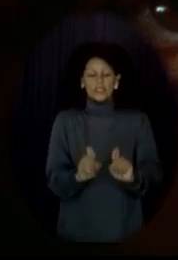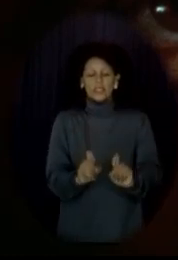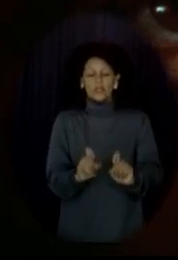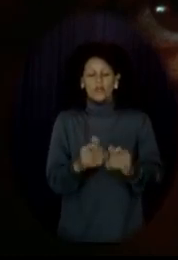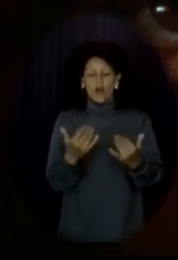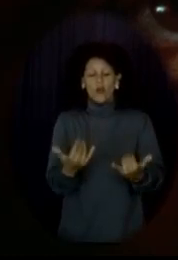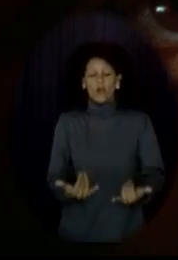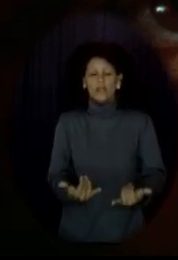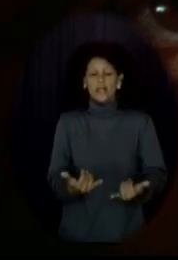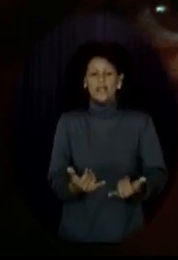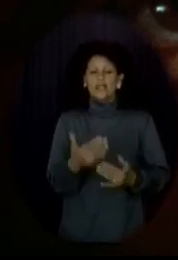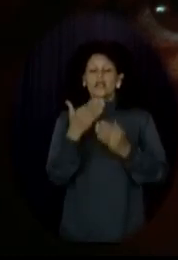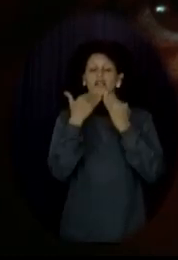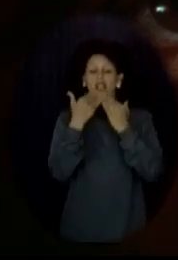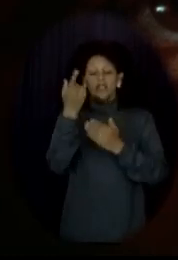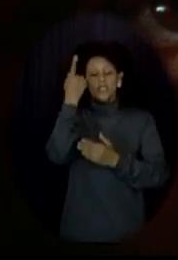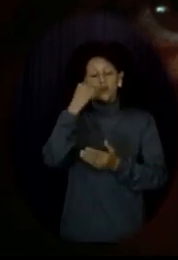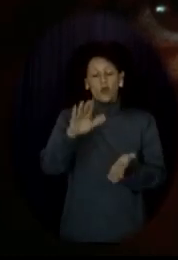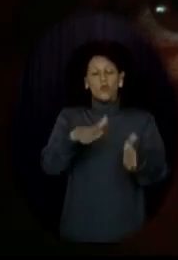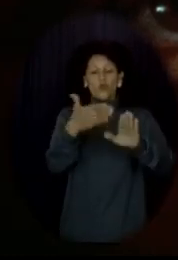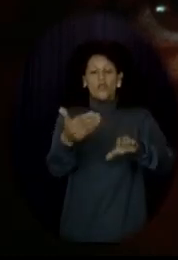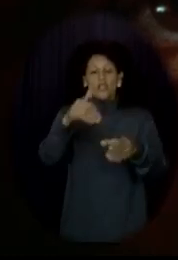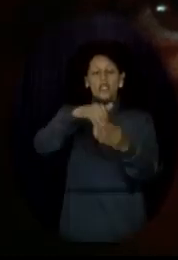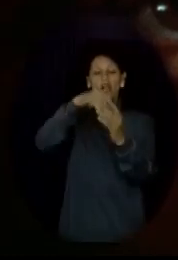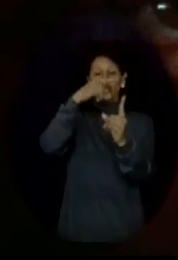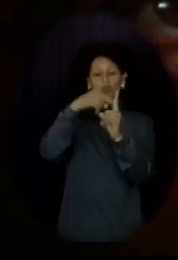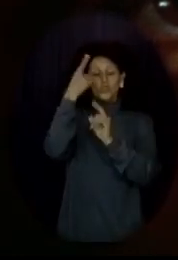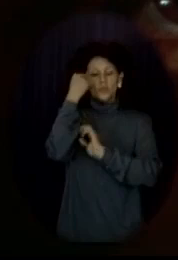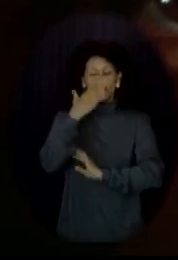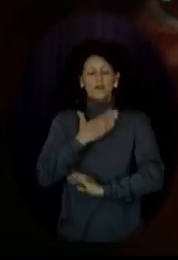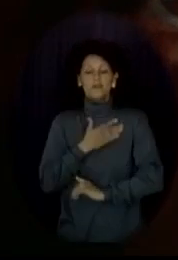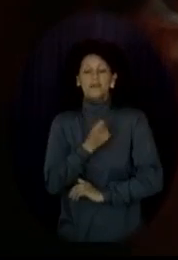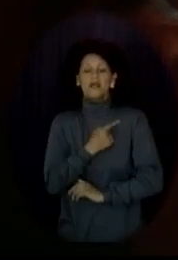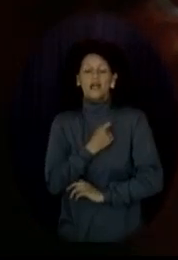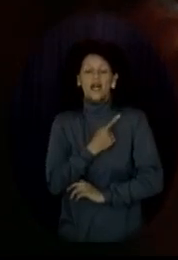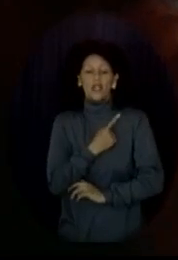Gracias por morir en la cruz por mis pecados.